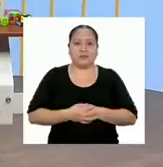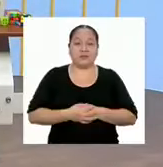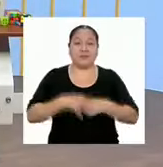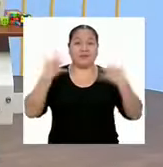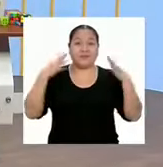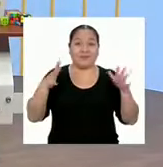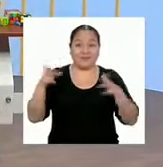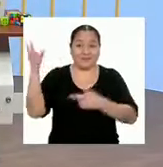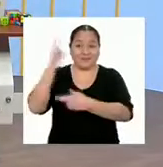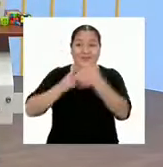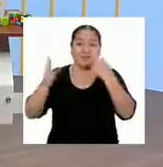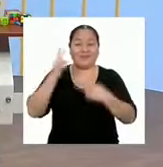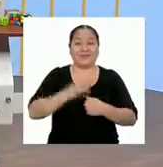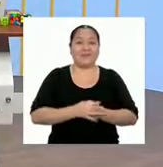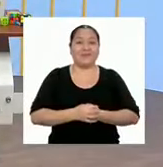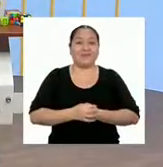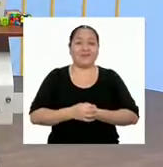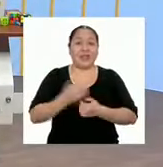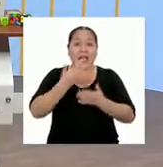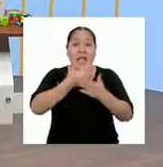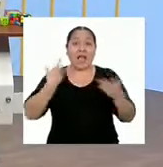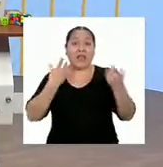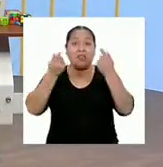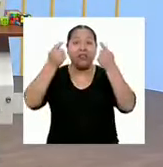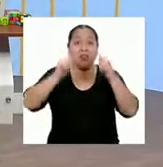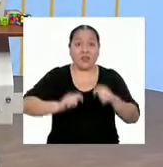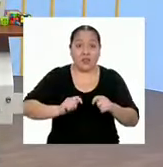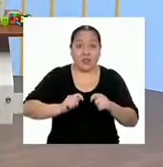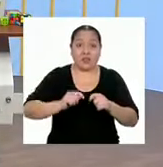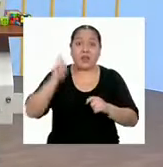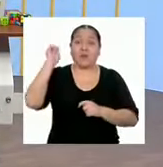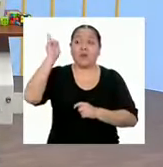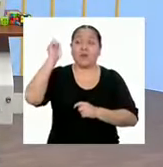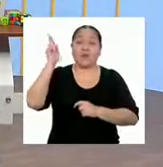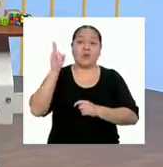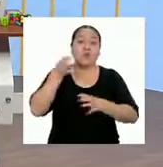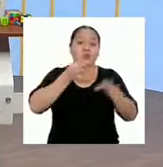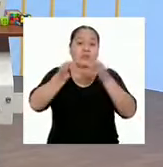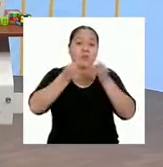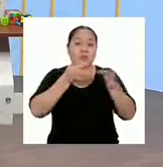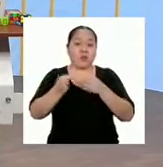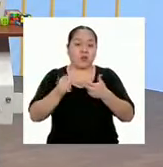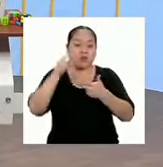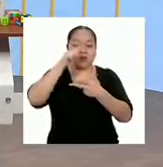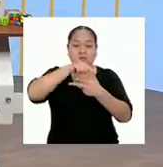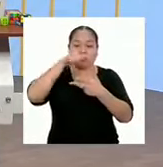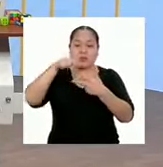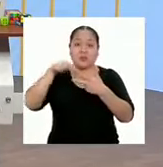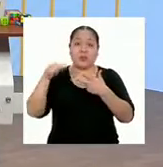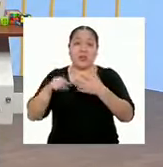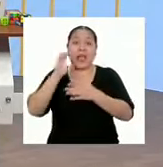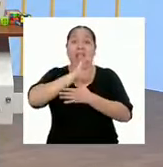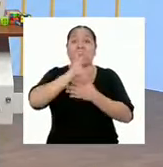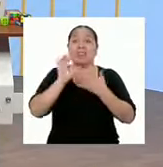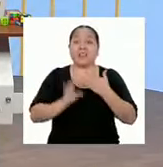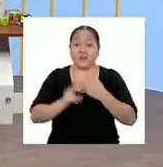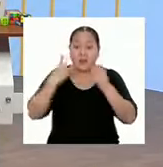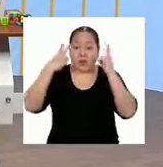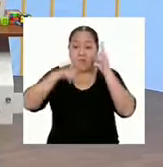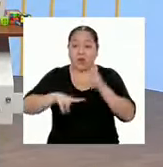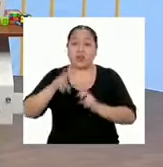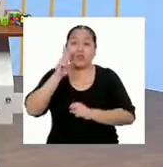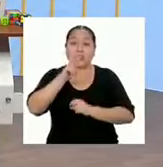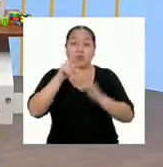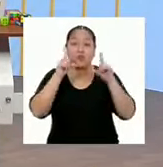Ya estamos de vuelta. Antes del corte comercial, el profesor nos explicó los 3 criterios para determinar si